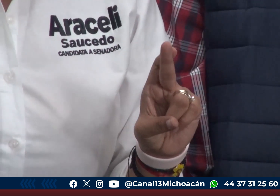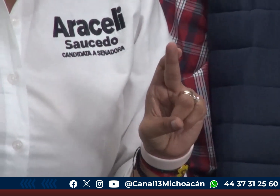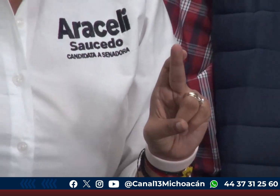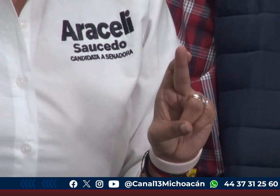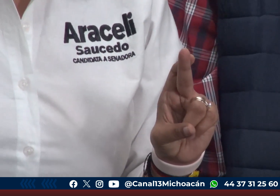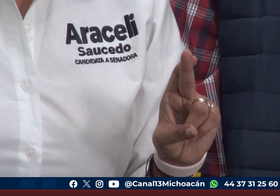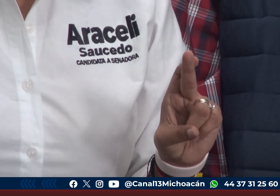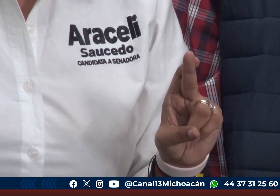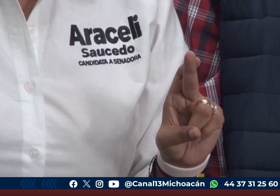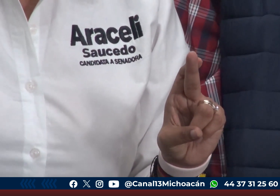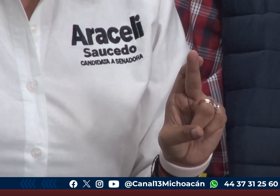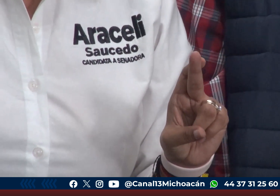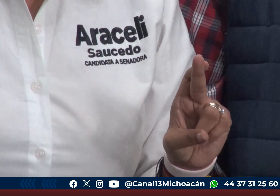Laura Ávalos